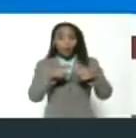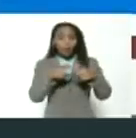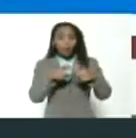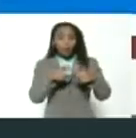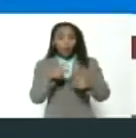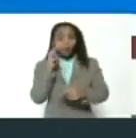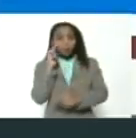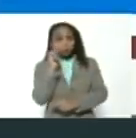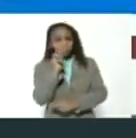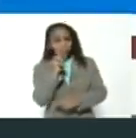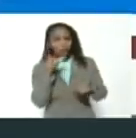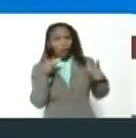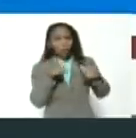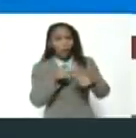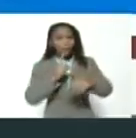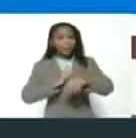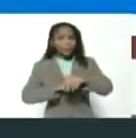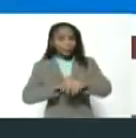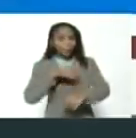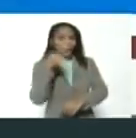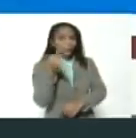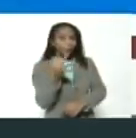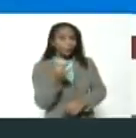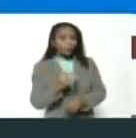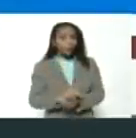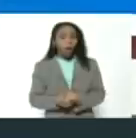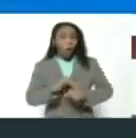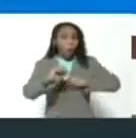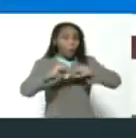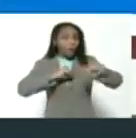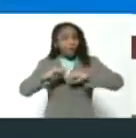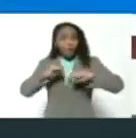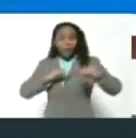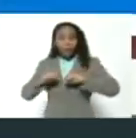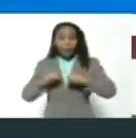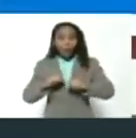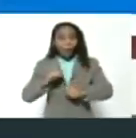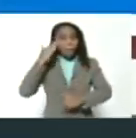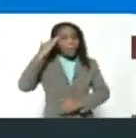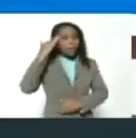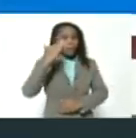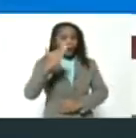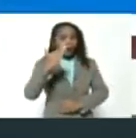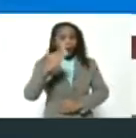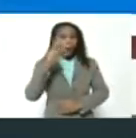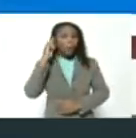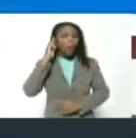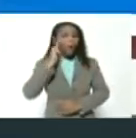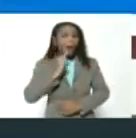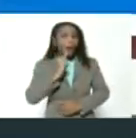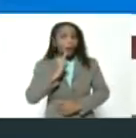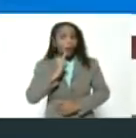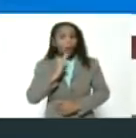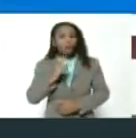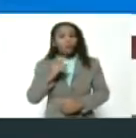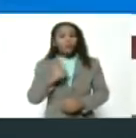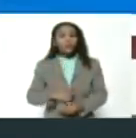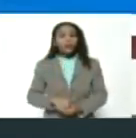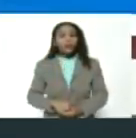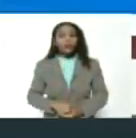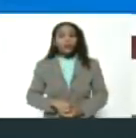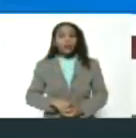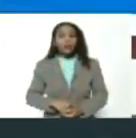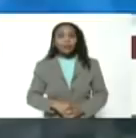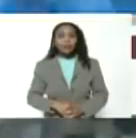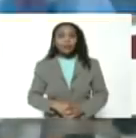su reunión en tiempo real. Los movimientos militares bolivarianos de la Reserva Activa.